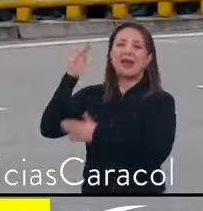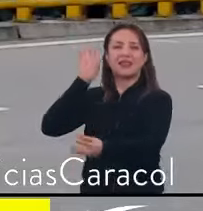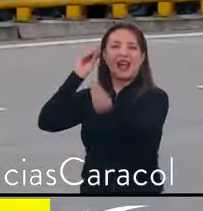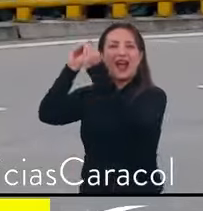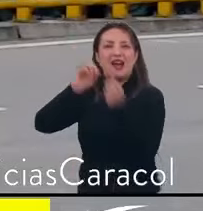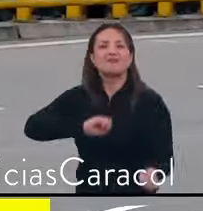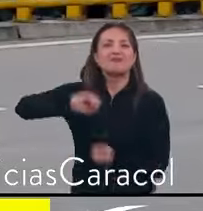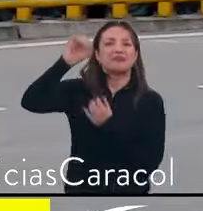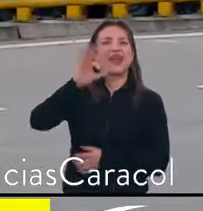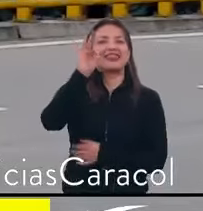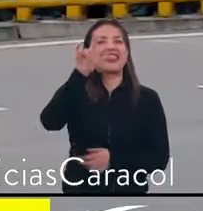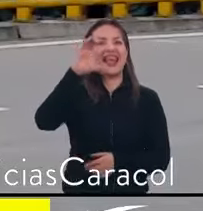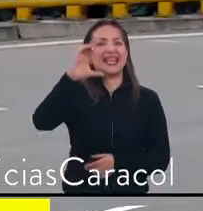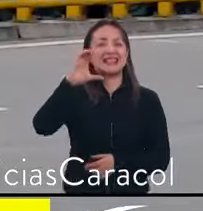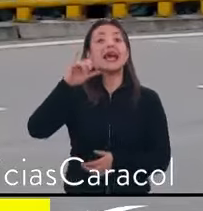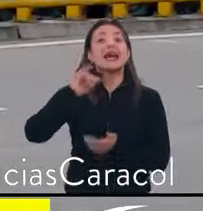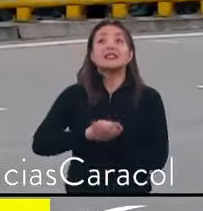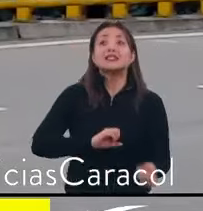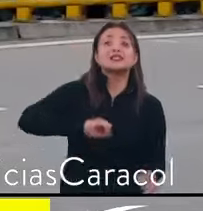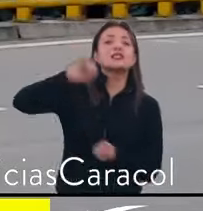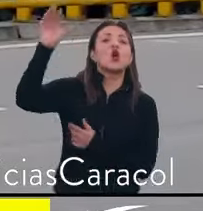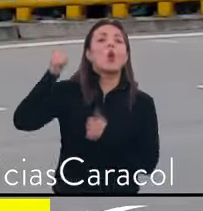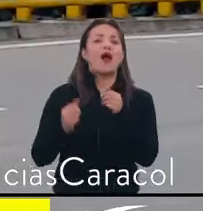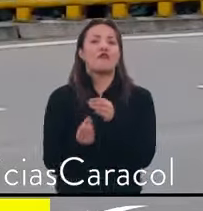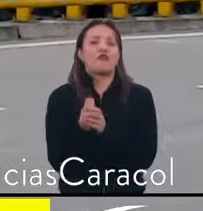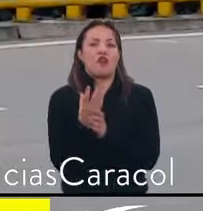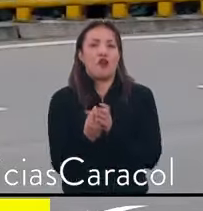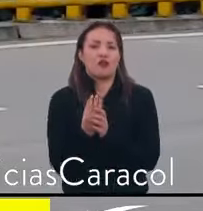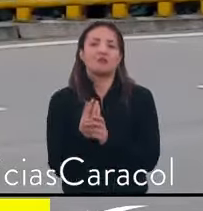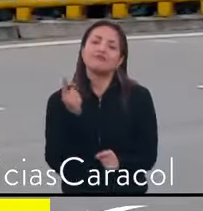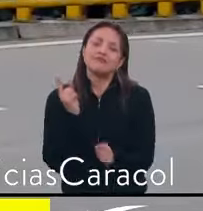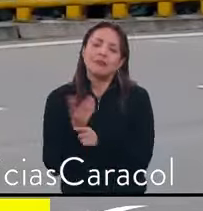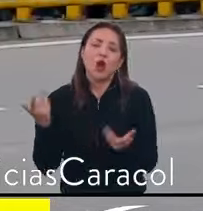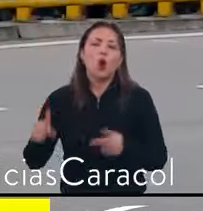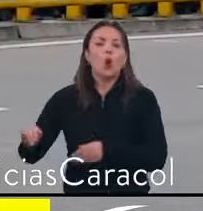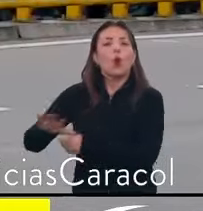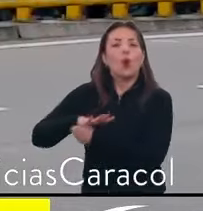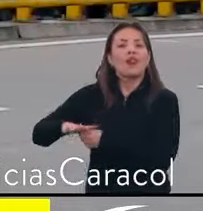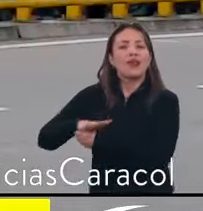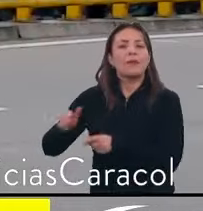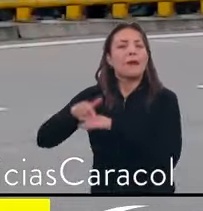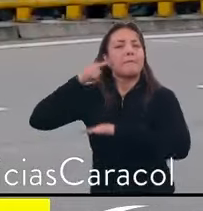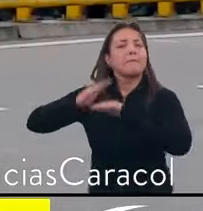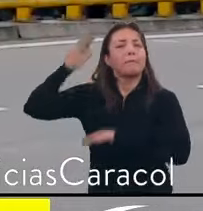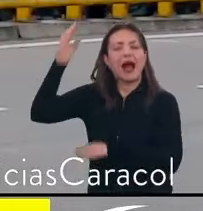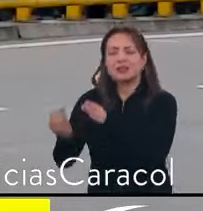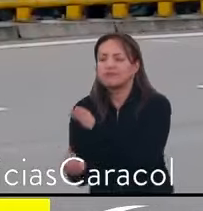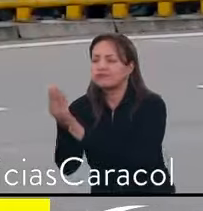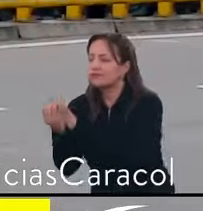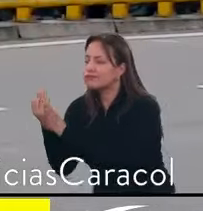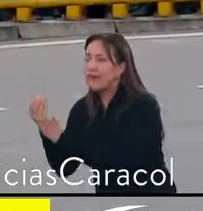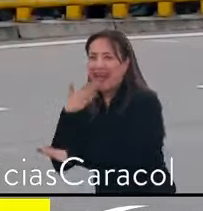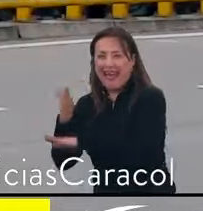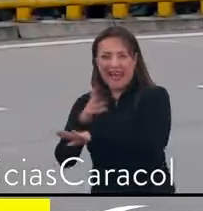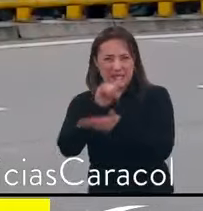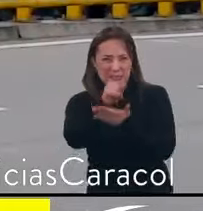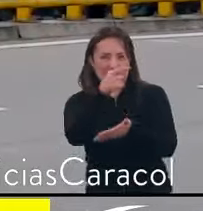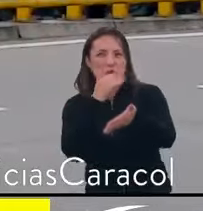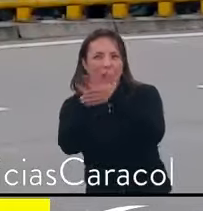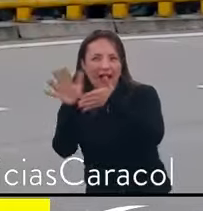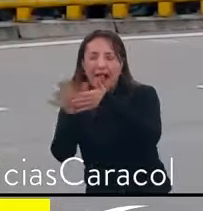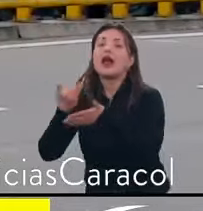producto que viajó a donde el tío Sam fueron las flores. Y es que efectivamente Cundinamarca es la región que más las produce, como usted contaba. De todos